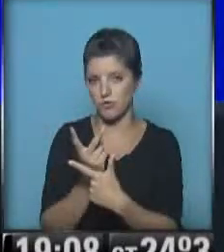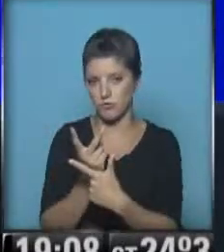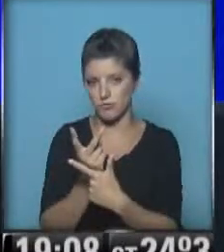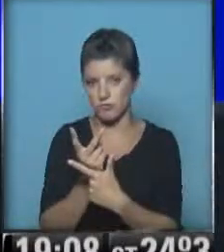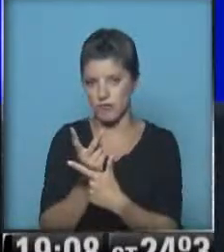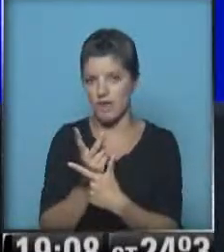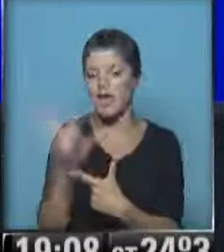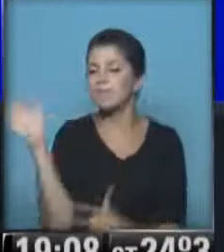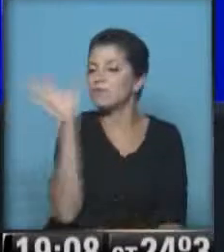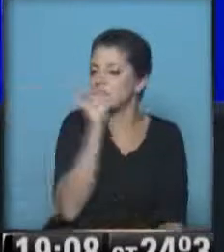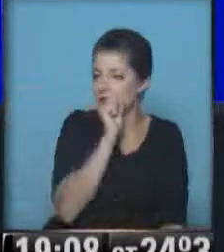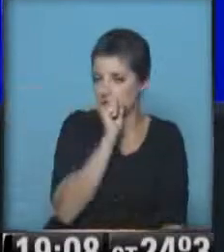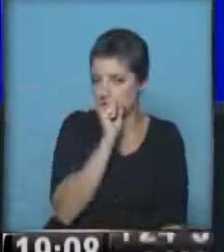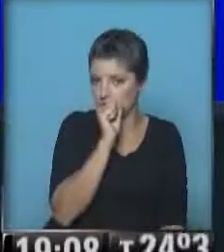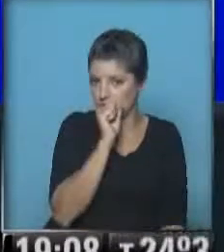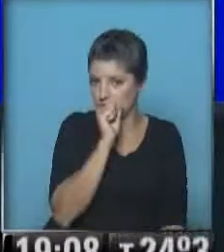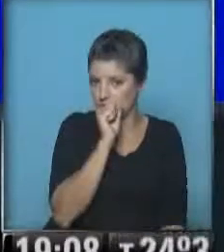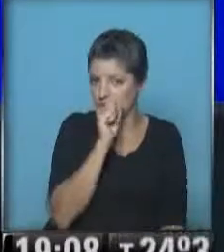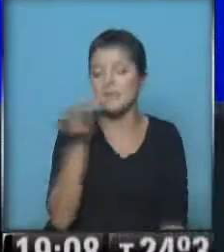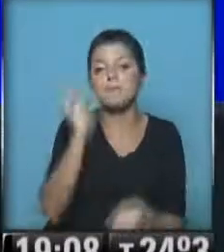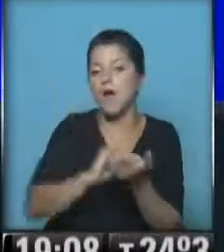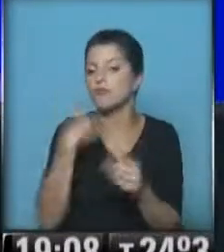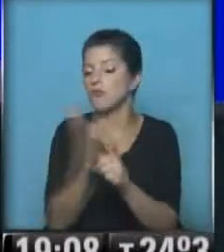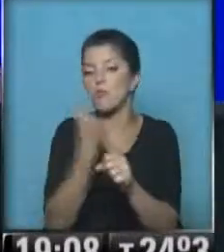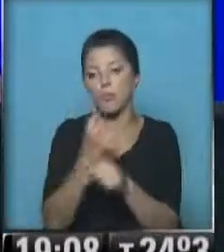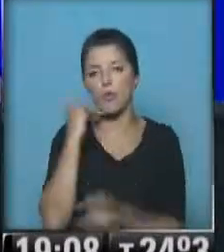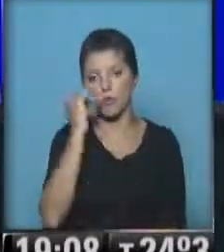bajo secreto de sumario y mucho más no pudo decir.